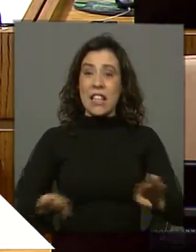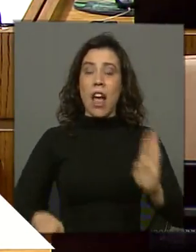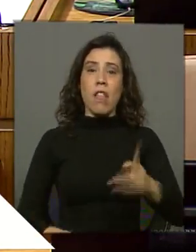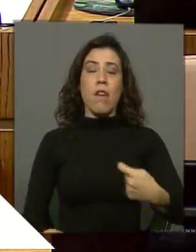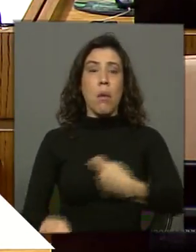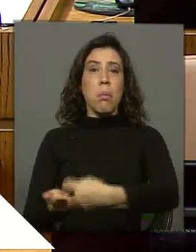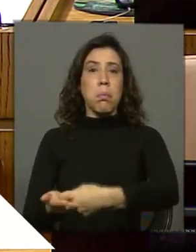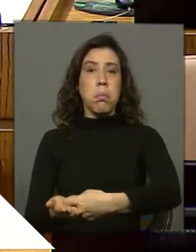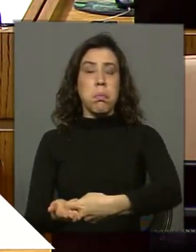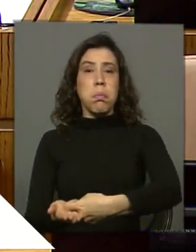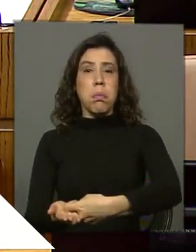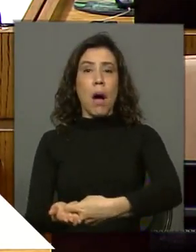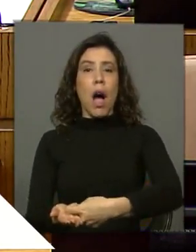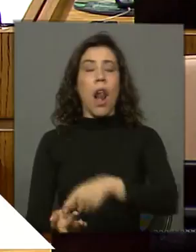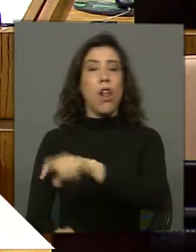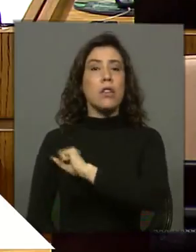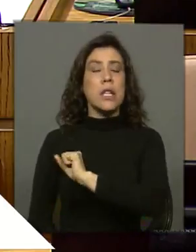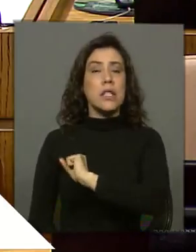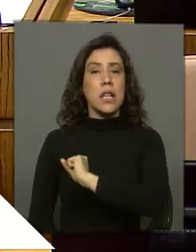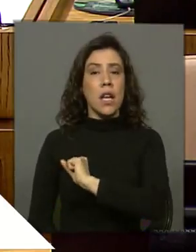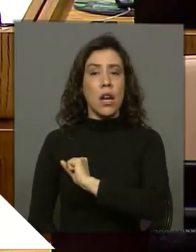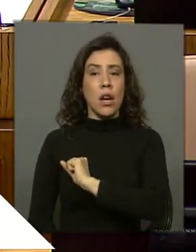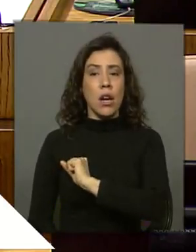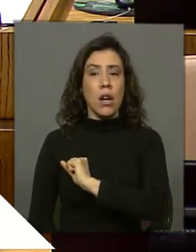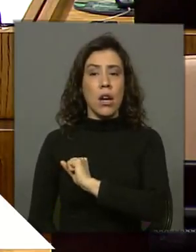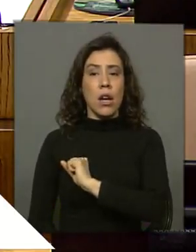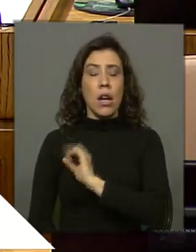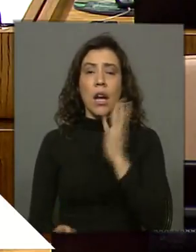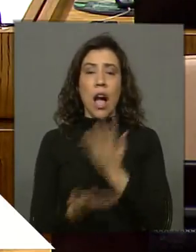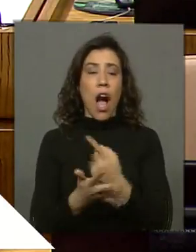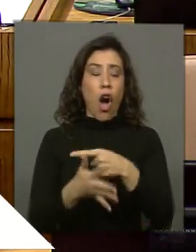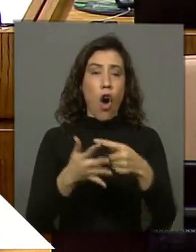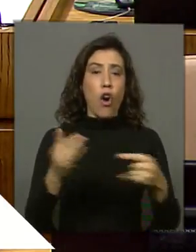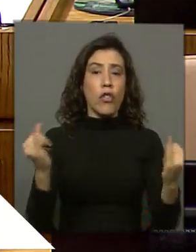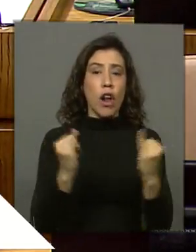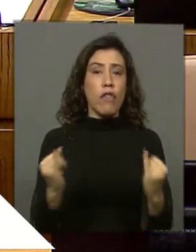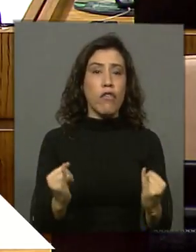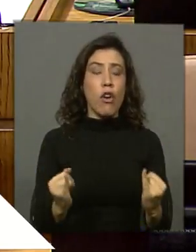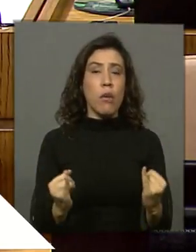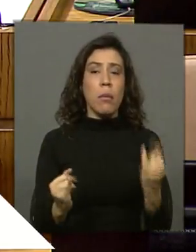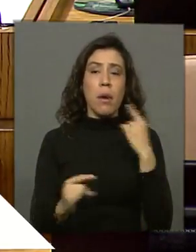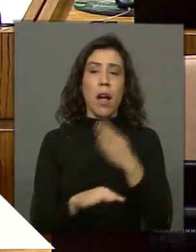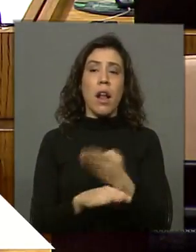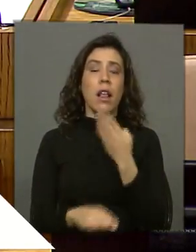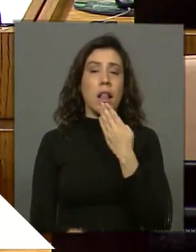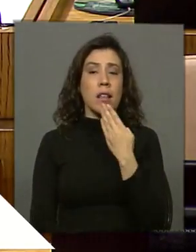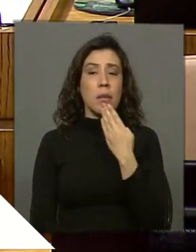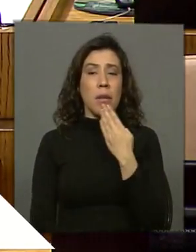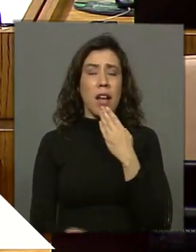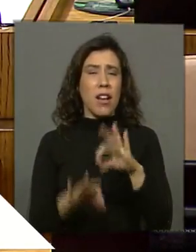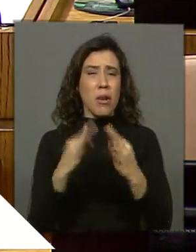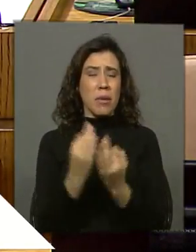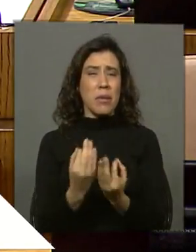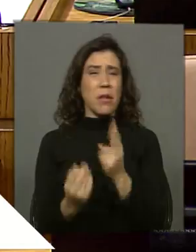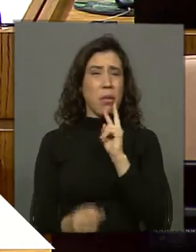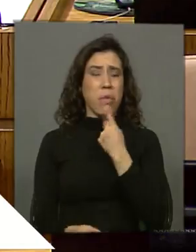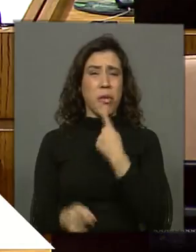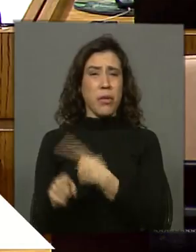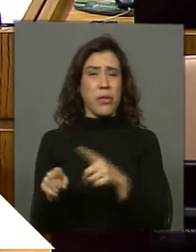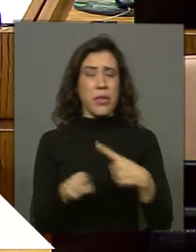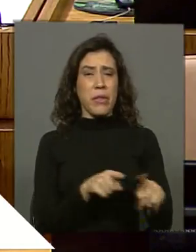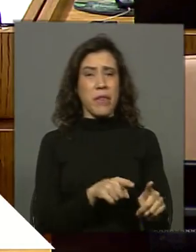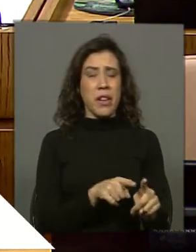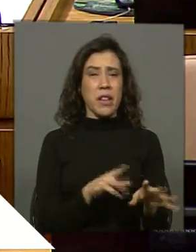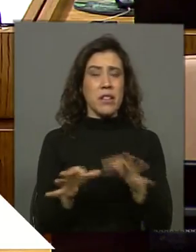subsidiar a aquellos que van en Santiago que tienen además otros mecanismos de llegar al mismo tiempo era completamente contradictorio con la